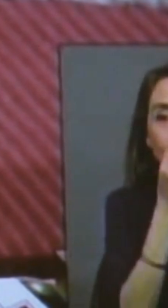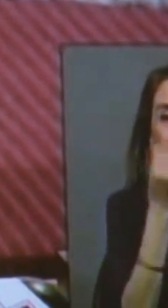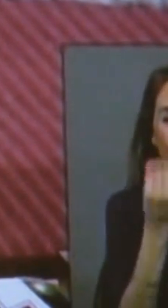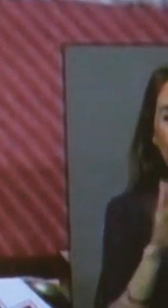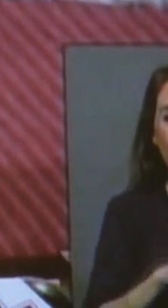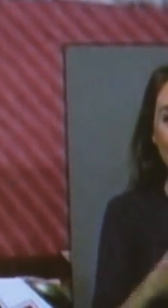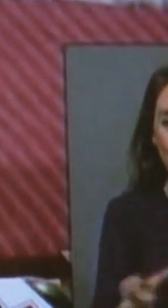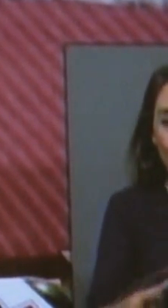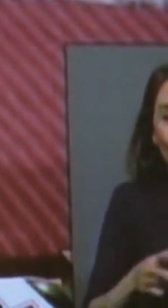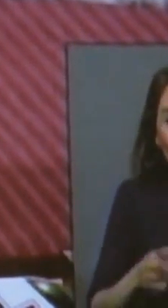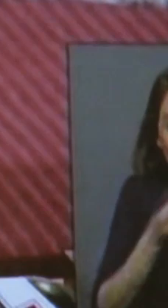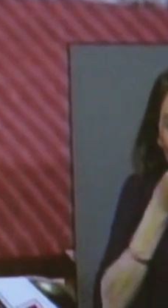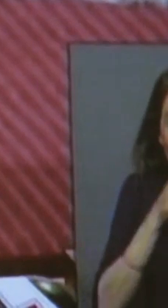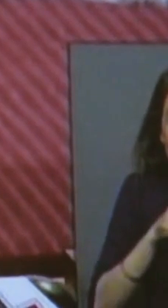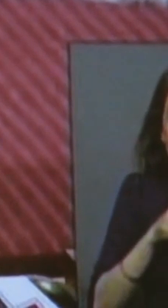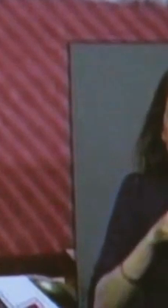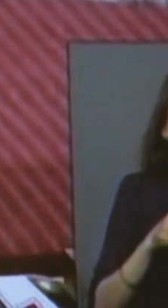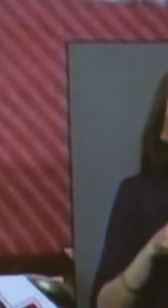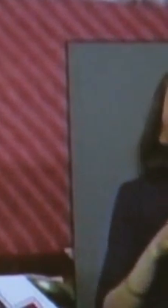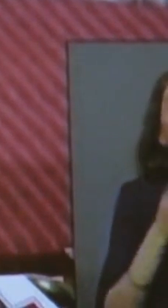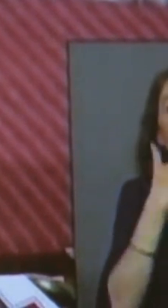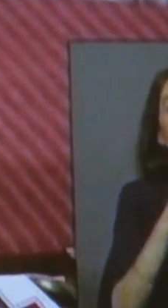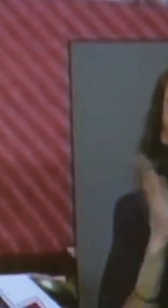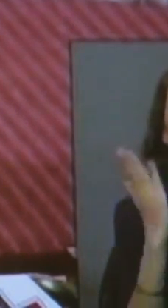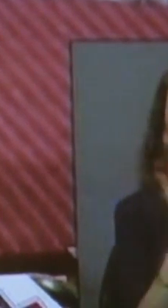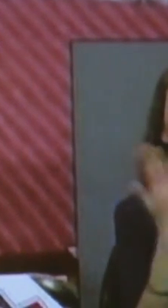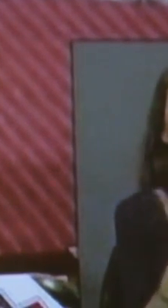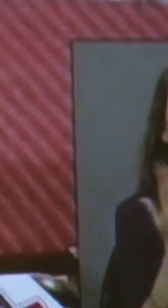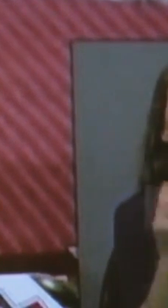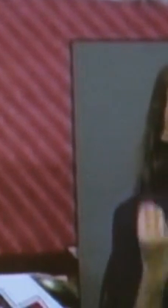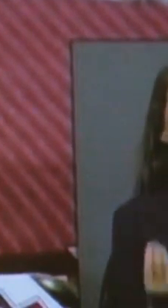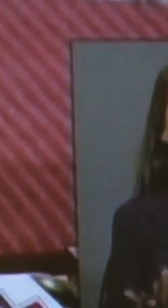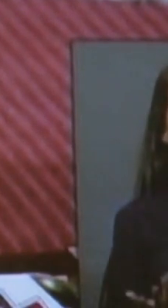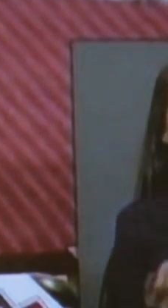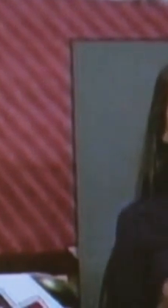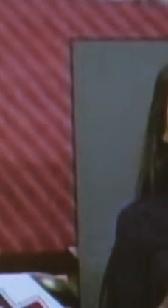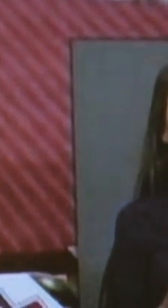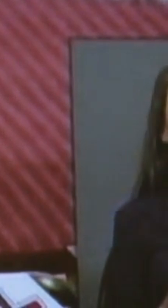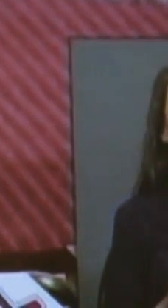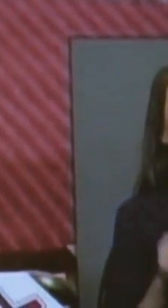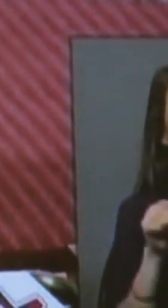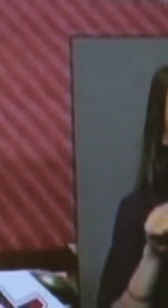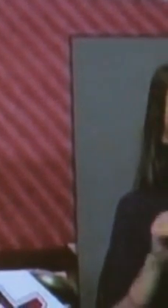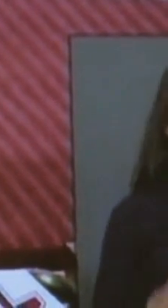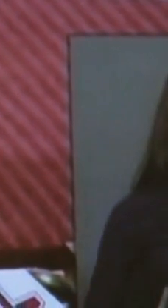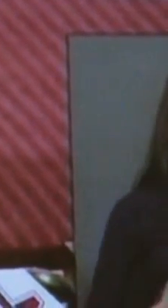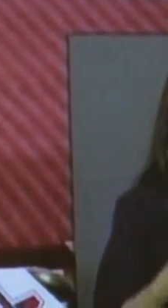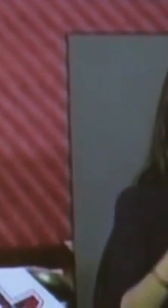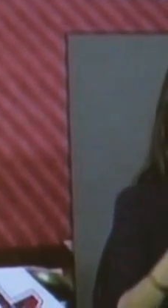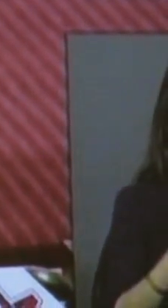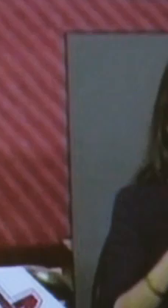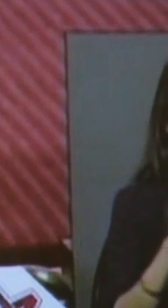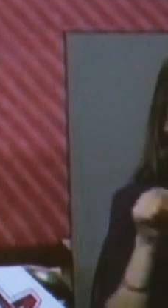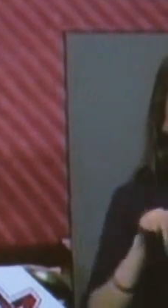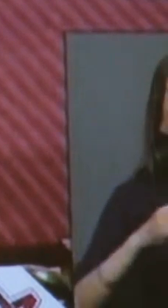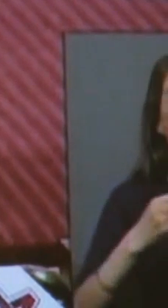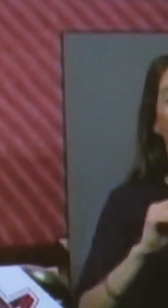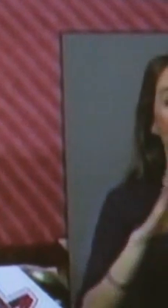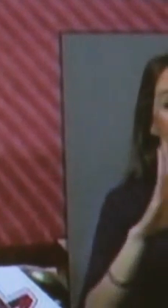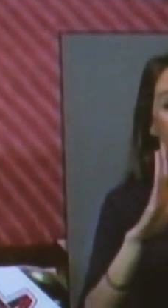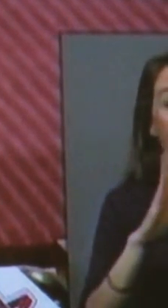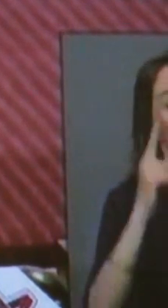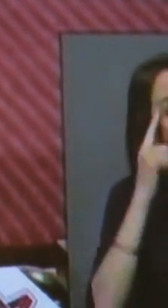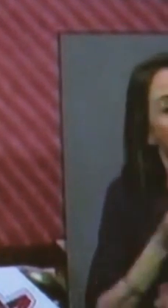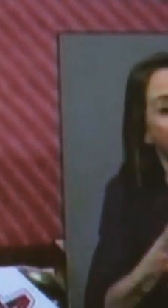nutrición constituye y promueve una mejor escuela. Claramente, este principio fundador y poseedor de una alta